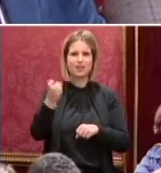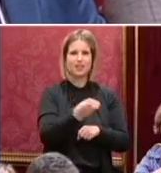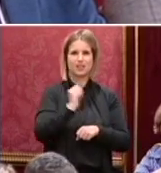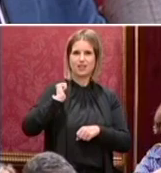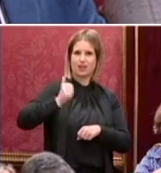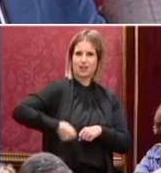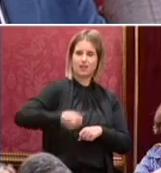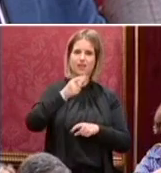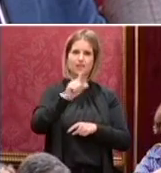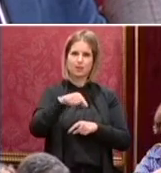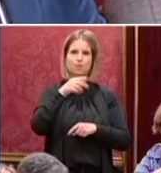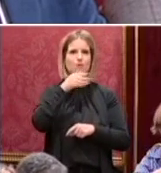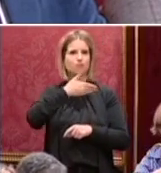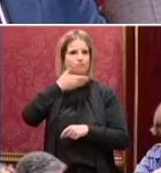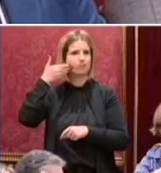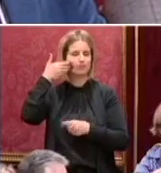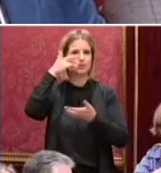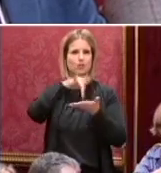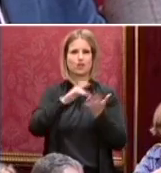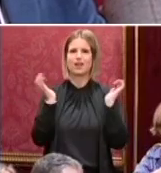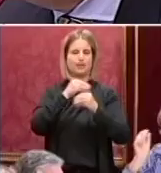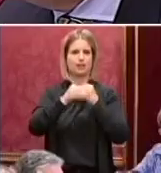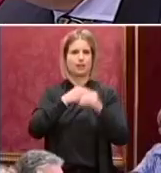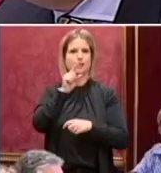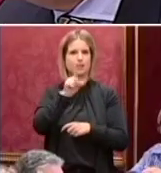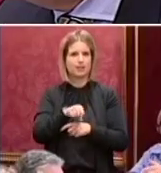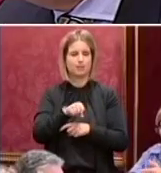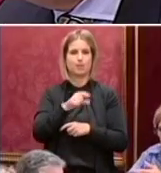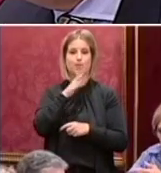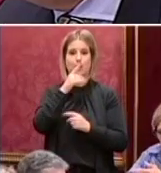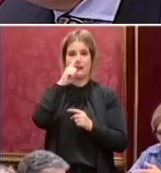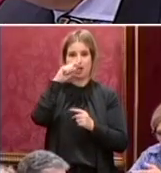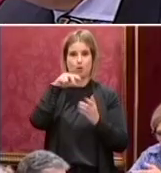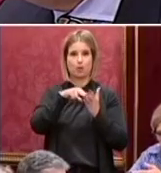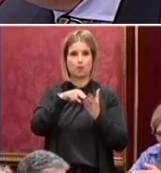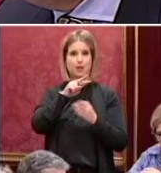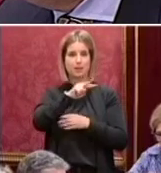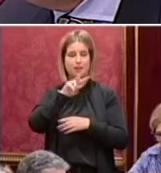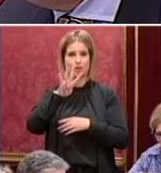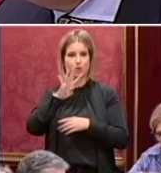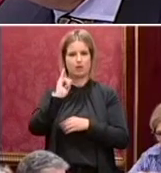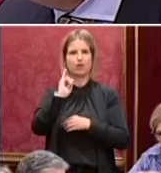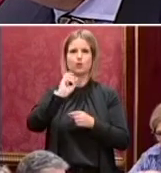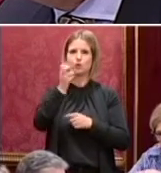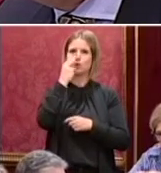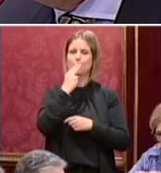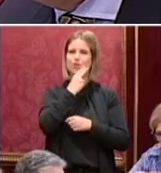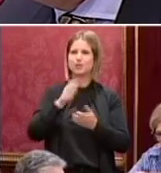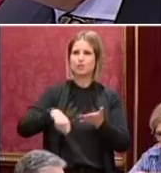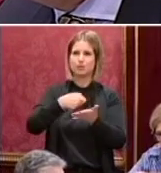y, por supuesto, con el prestigio de albergar grandes eventos internacionales. Porque para el año 2024 hay otro compromiso de